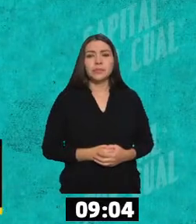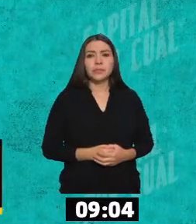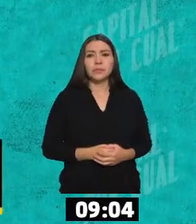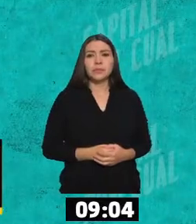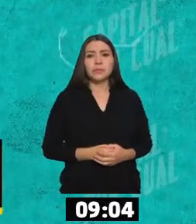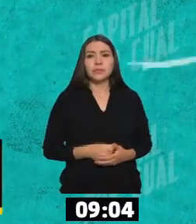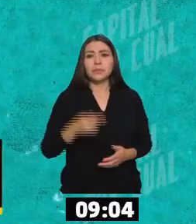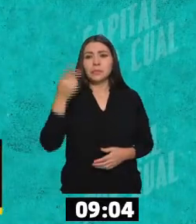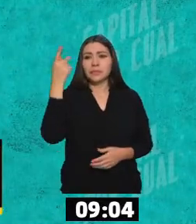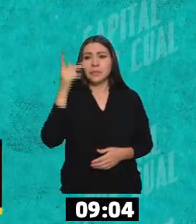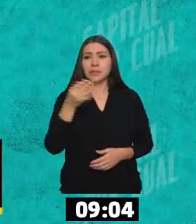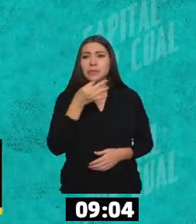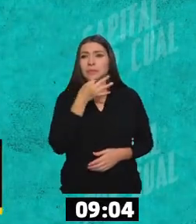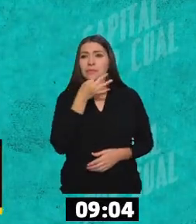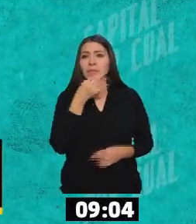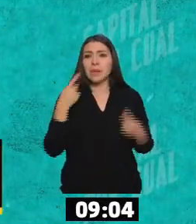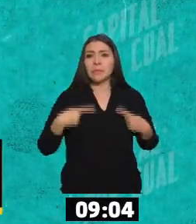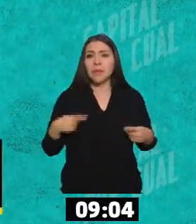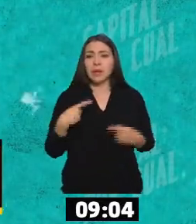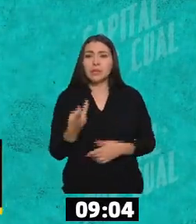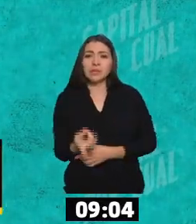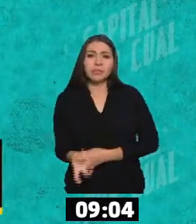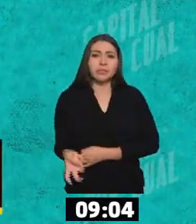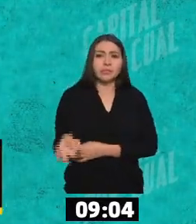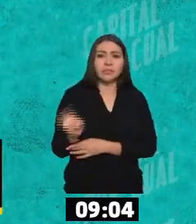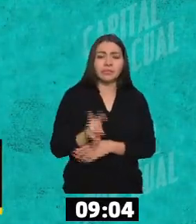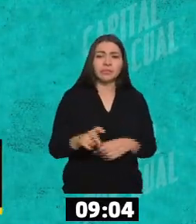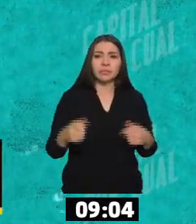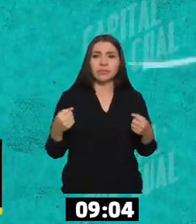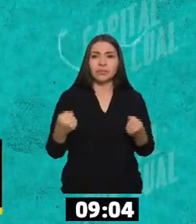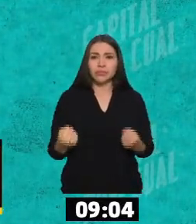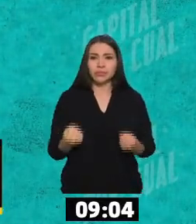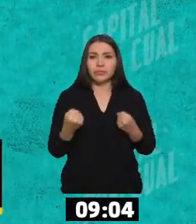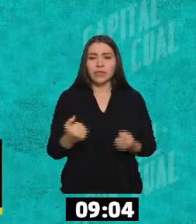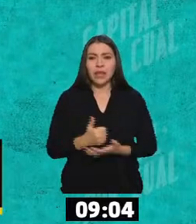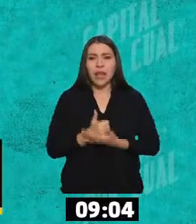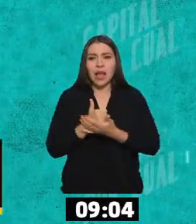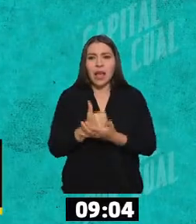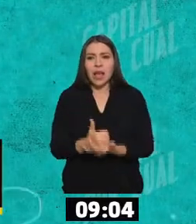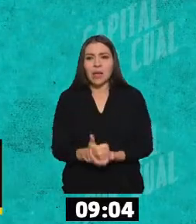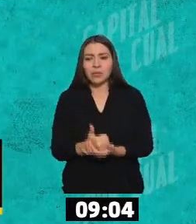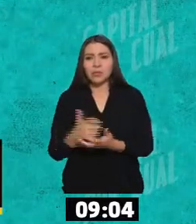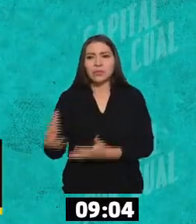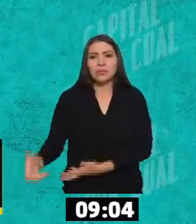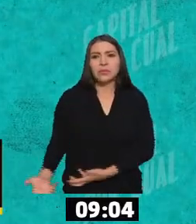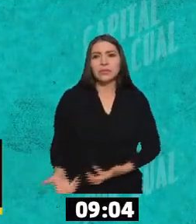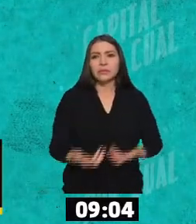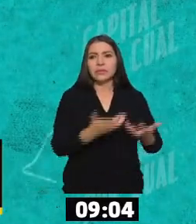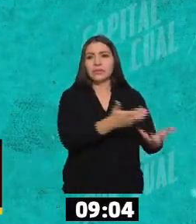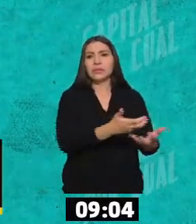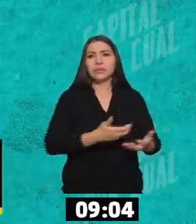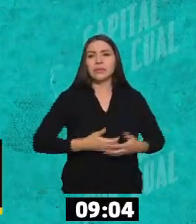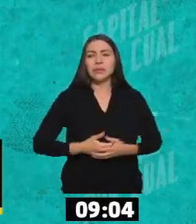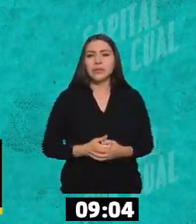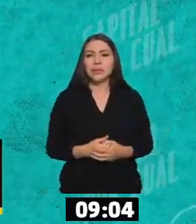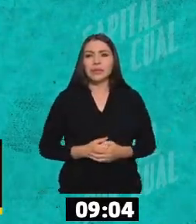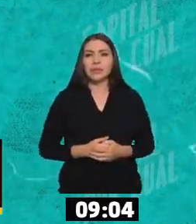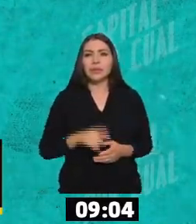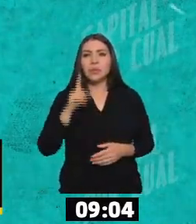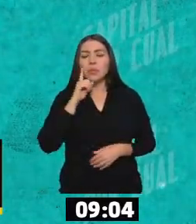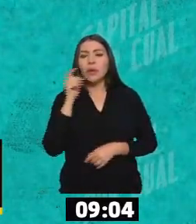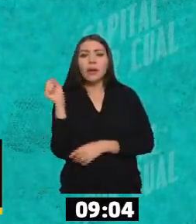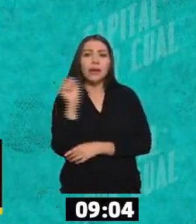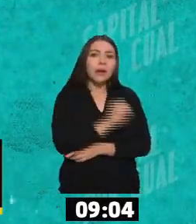pero le tocó un fortachón. Oiga, Soyito lo cargó, mire, la señora haciendo paro también entre avisando y